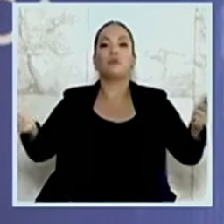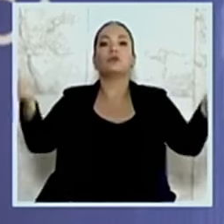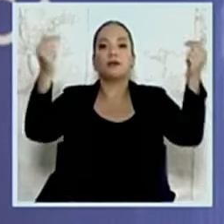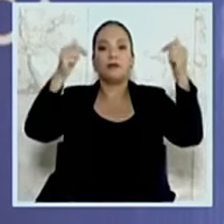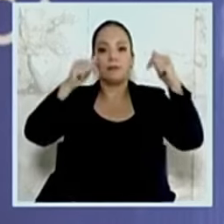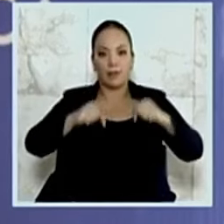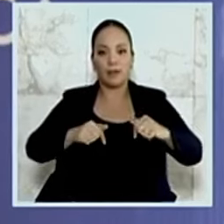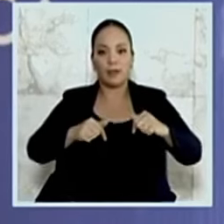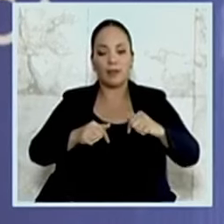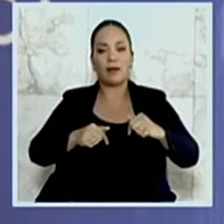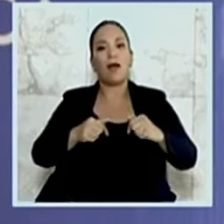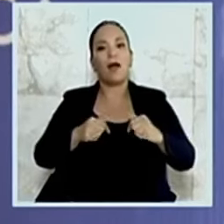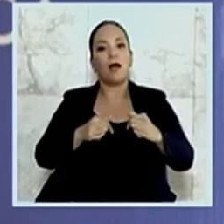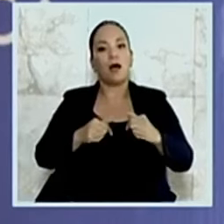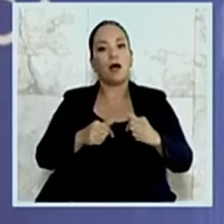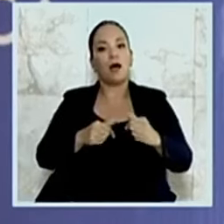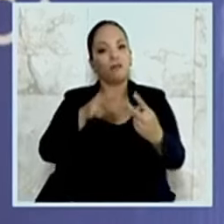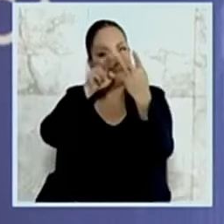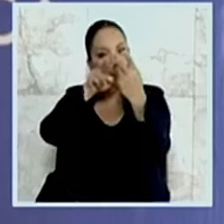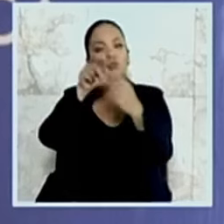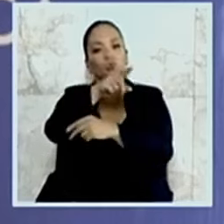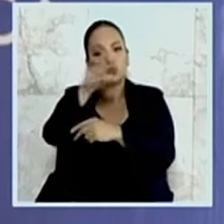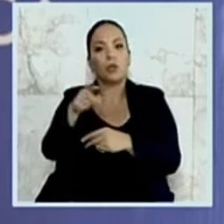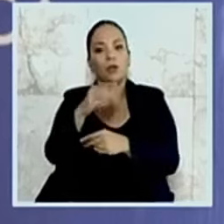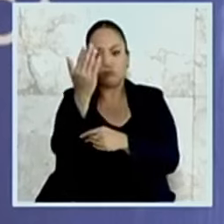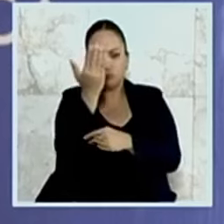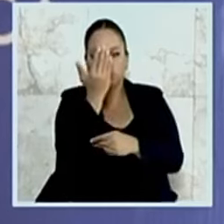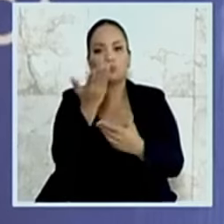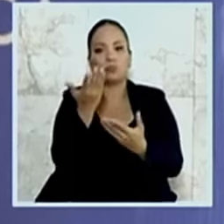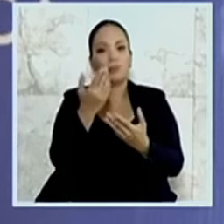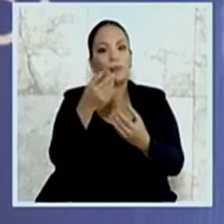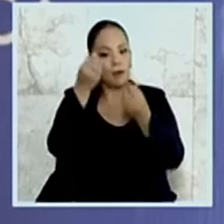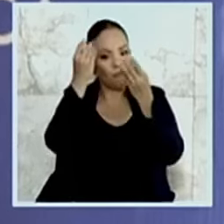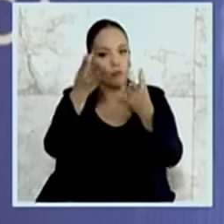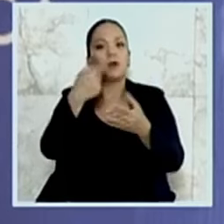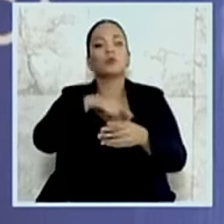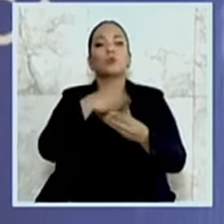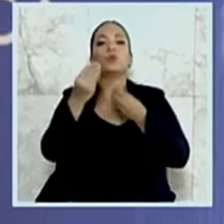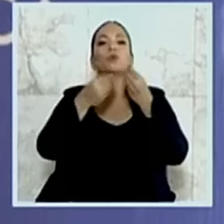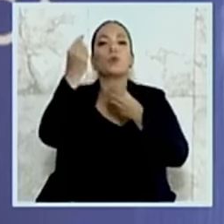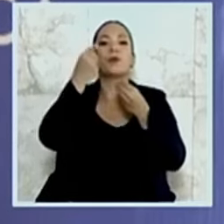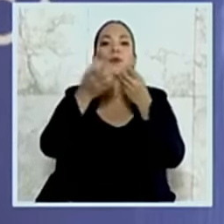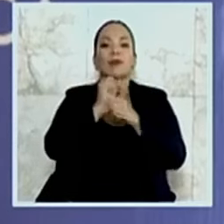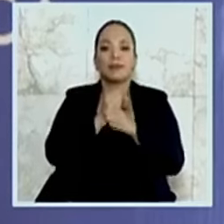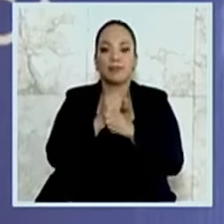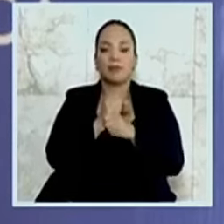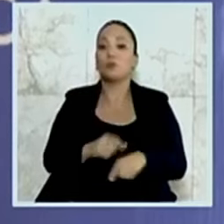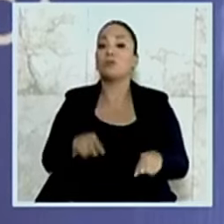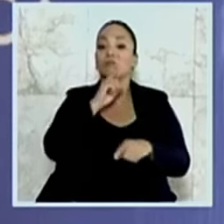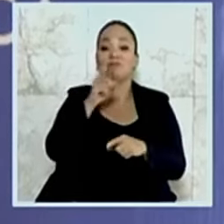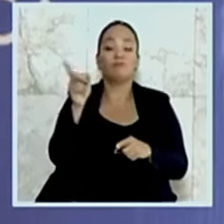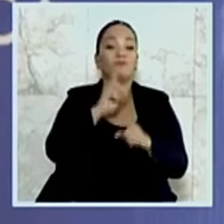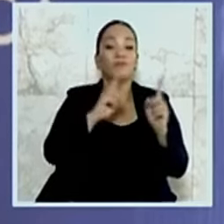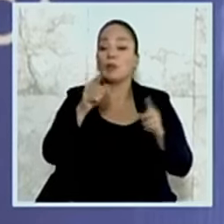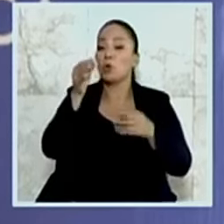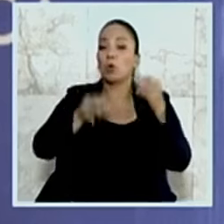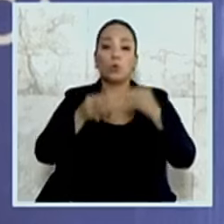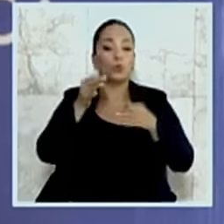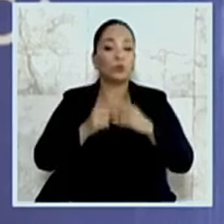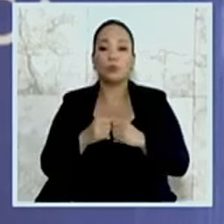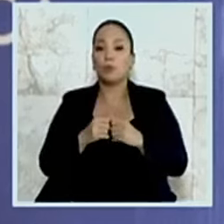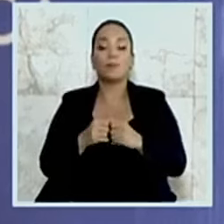semanas les vamos, o cada 15 días, dependiendo de cómo evolucionen las estadísticas, vamos a venirles a poner